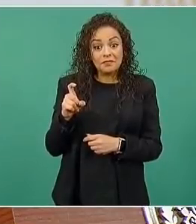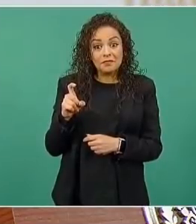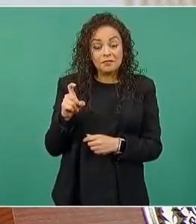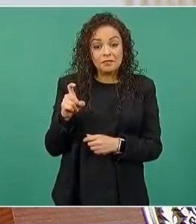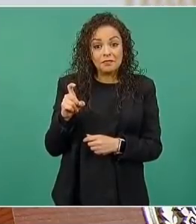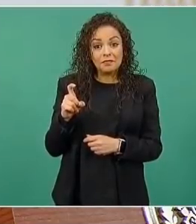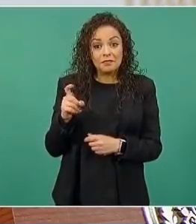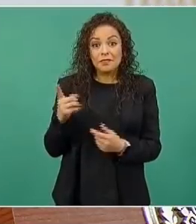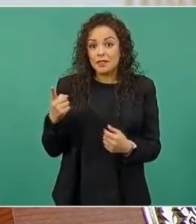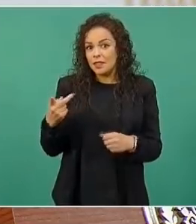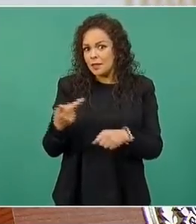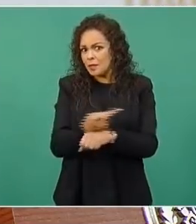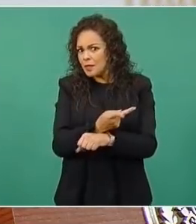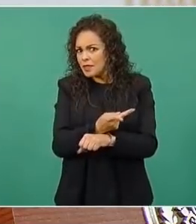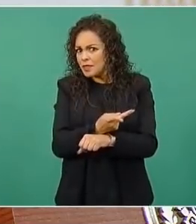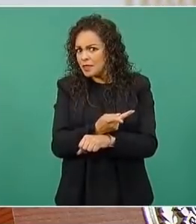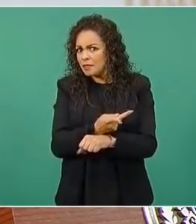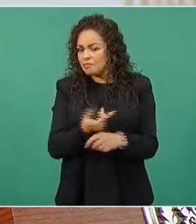¿Qué pasó